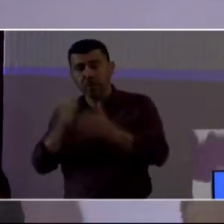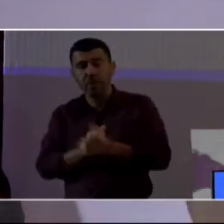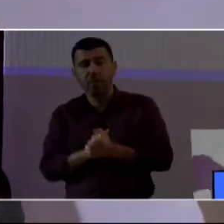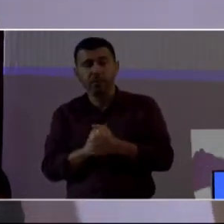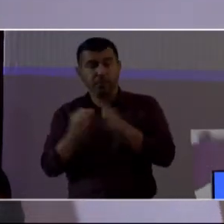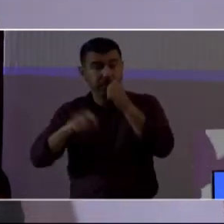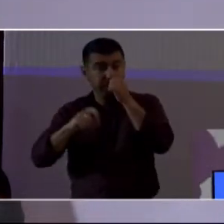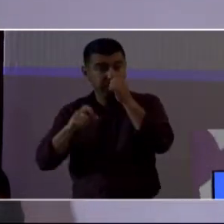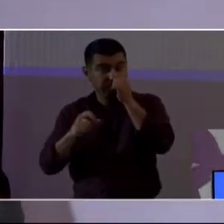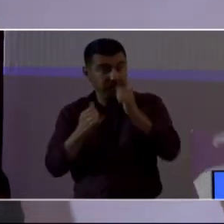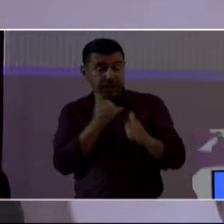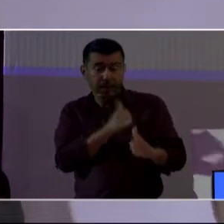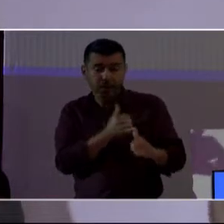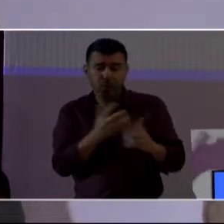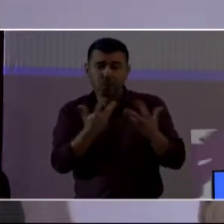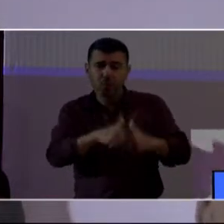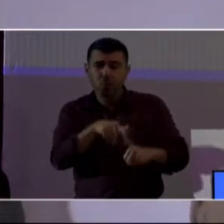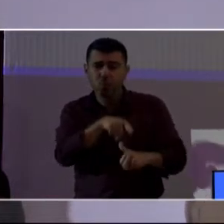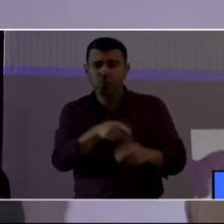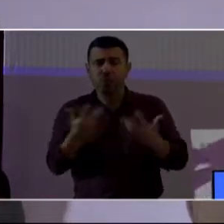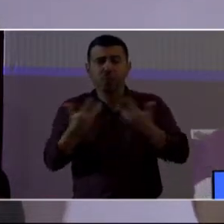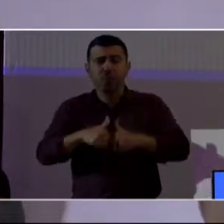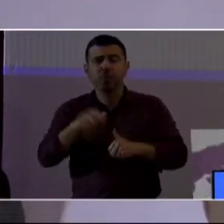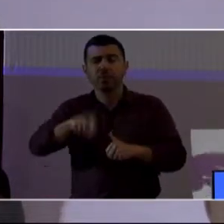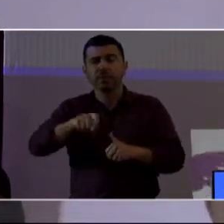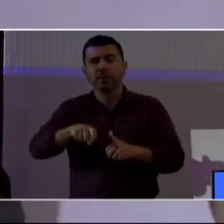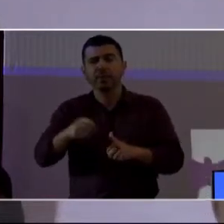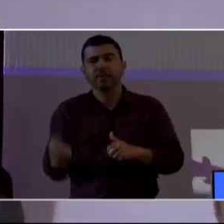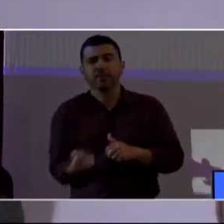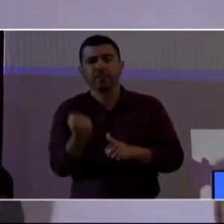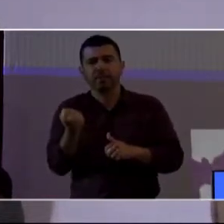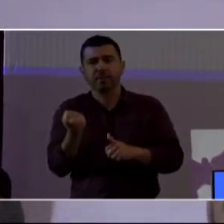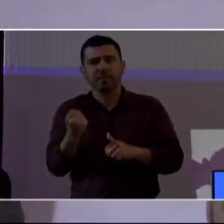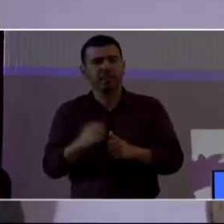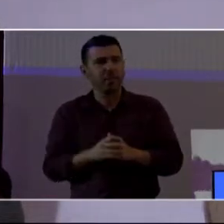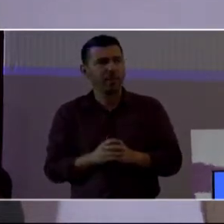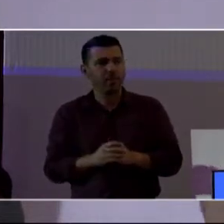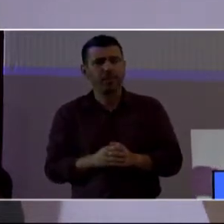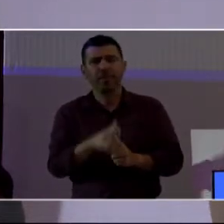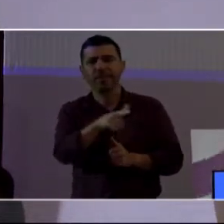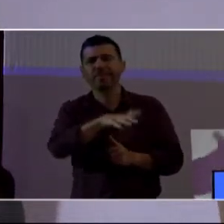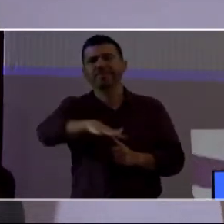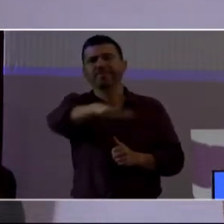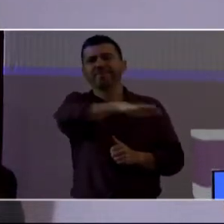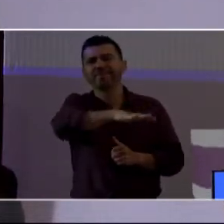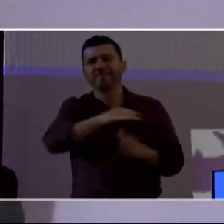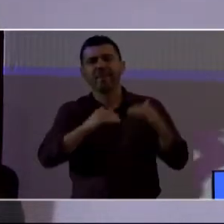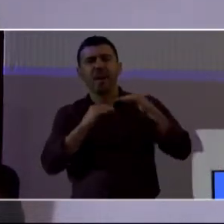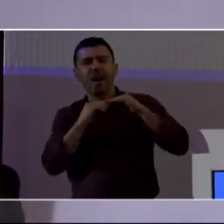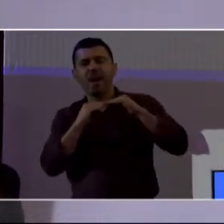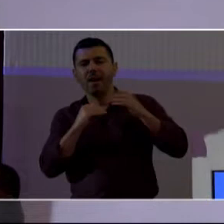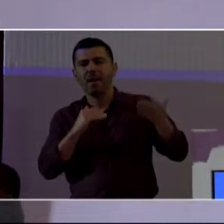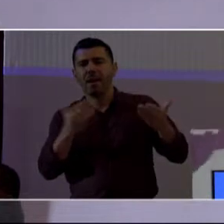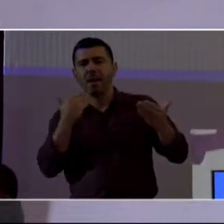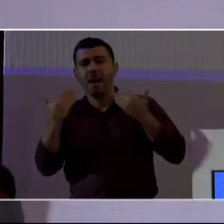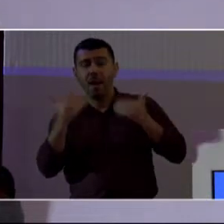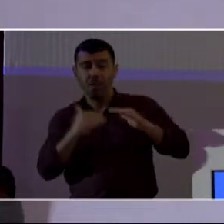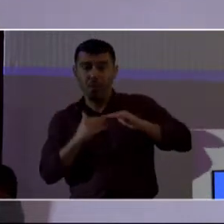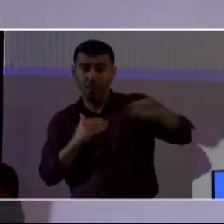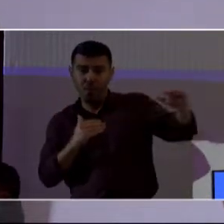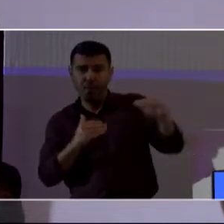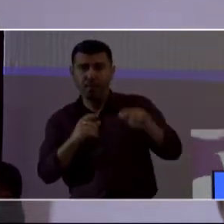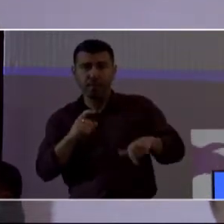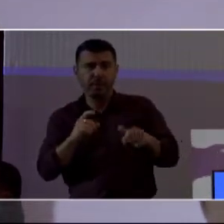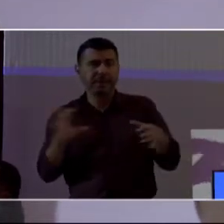necesita transformar, la industria necesita llevar al mercado, pero los productores del campo necesitamos una alianza con la industria y necesitamos una alianza con el sector